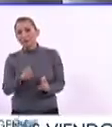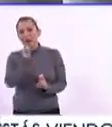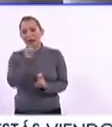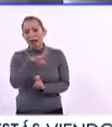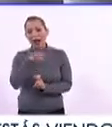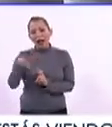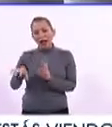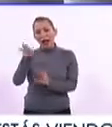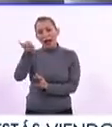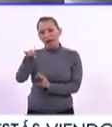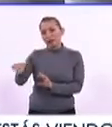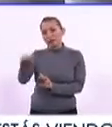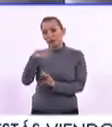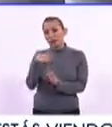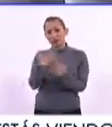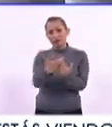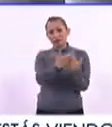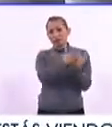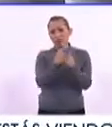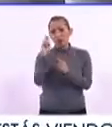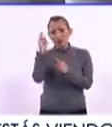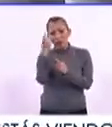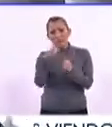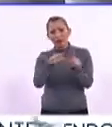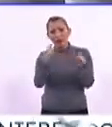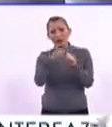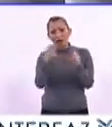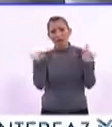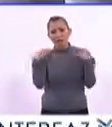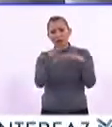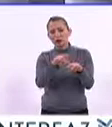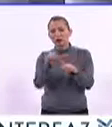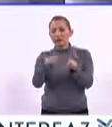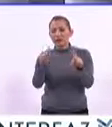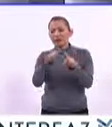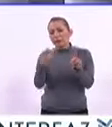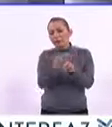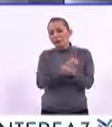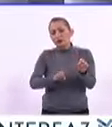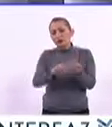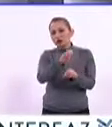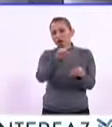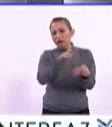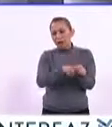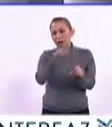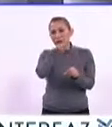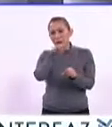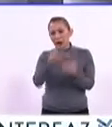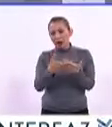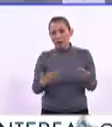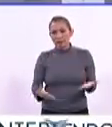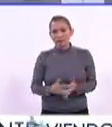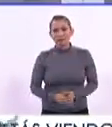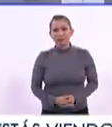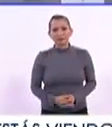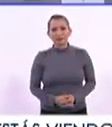también van a encontrar un gran acervo universitario y académico sobre los distintos fenómenos sociales que nos preocupan el día de